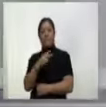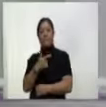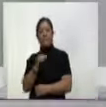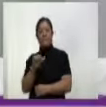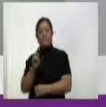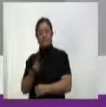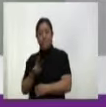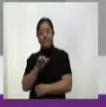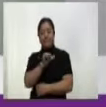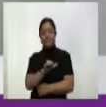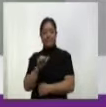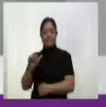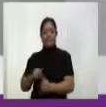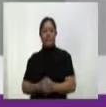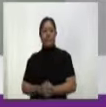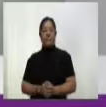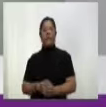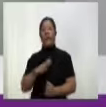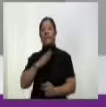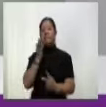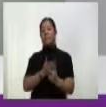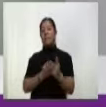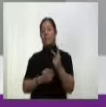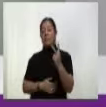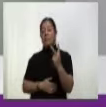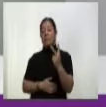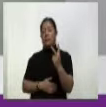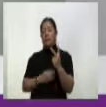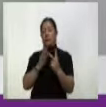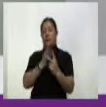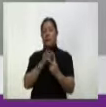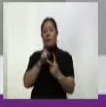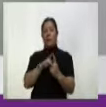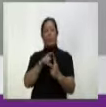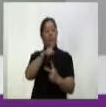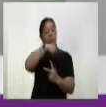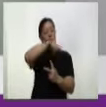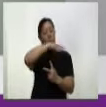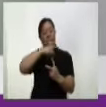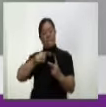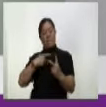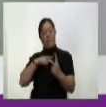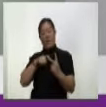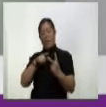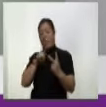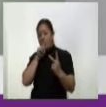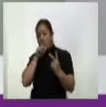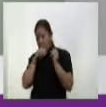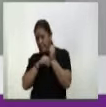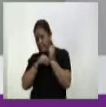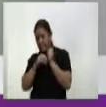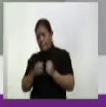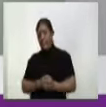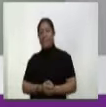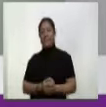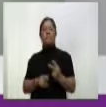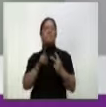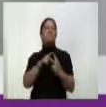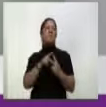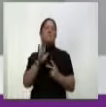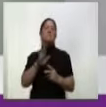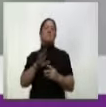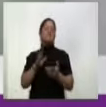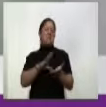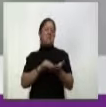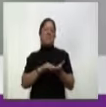dos, las que son conocidas a la ciudadanía y las que son secretas. Las primeras, pues bueno, son como el papel